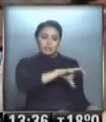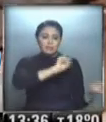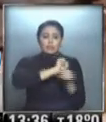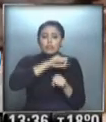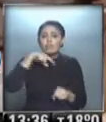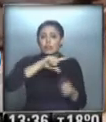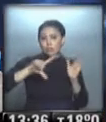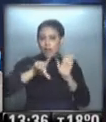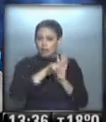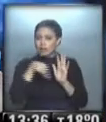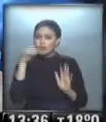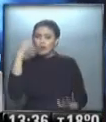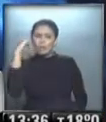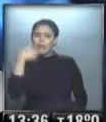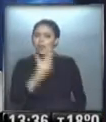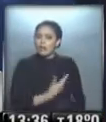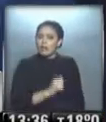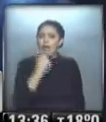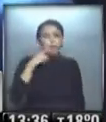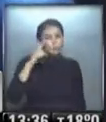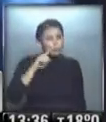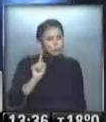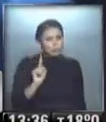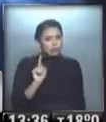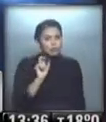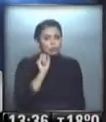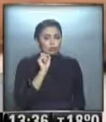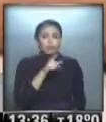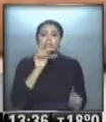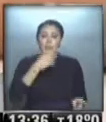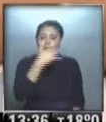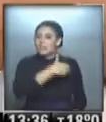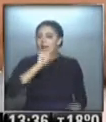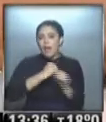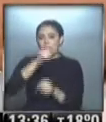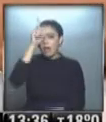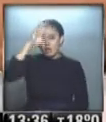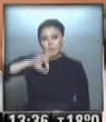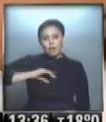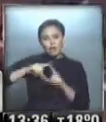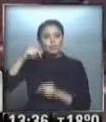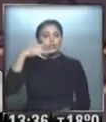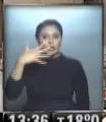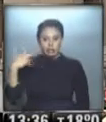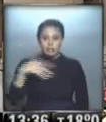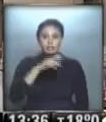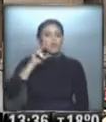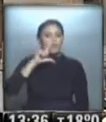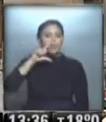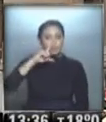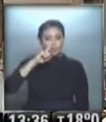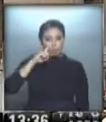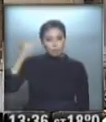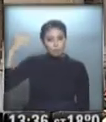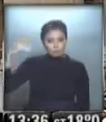de la mujer ante la presunción de un aborto provocado por ella misma y su posterior traslado a la comisaría 53 ocurrió en junio pasado